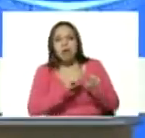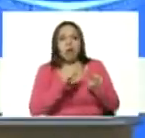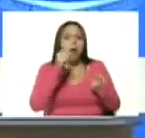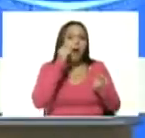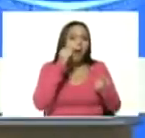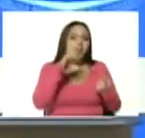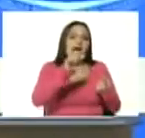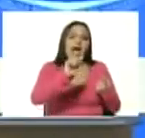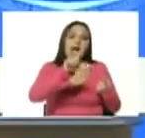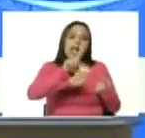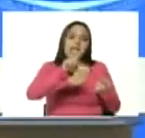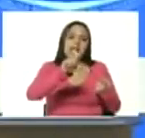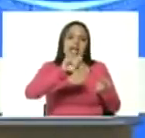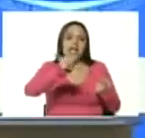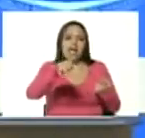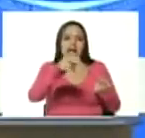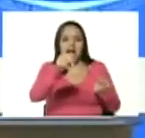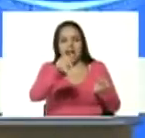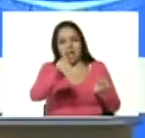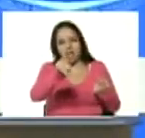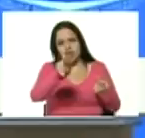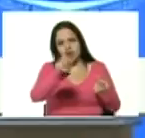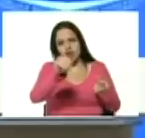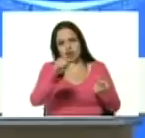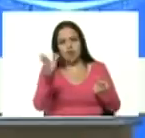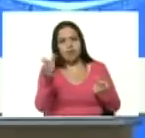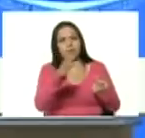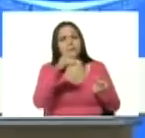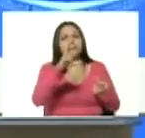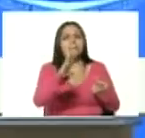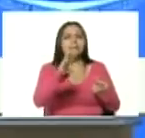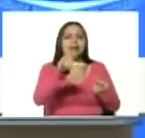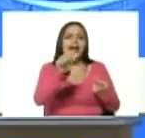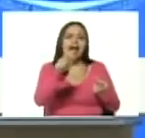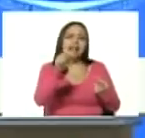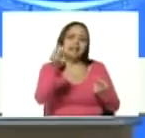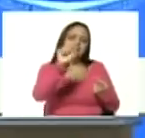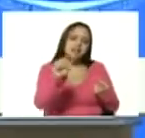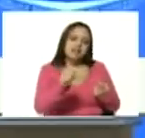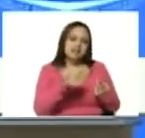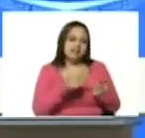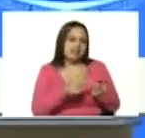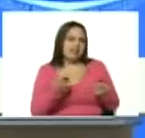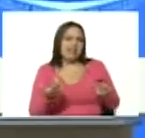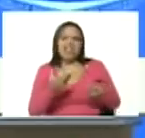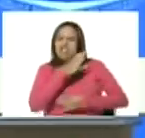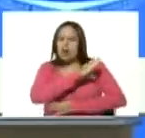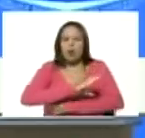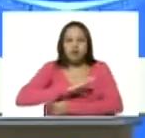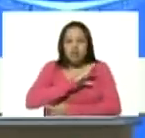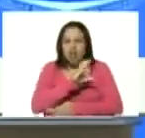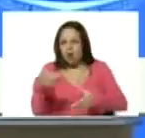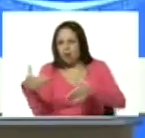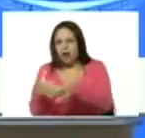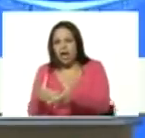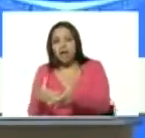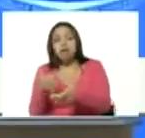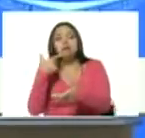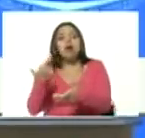No la tengo aquí a mano, pero luego se las puedo mostrar. Ese Consejo de Administración, ¿para qué va a servir supuestamente? Para que